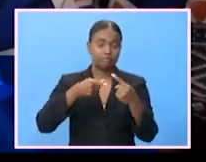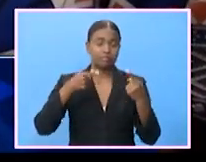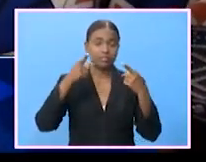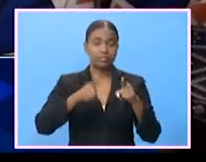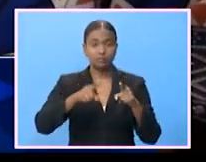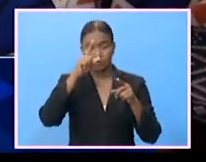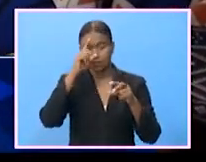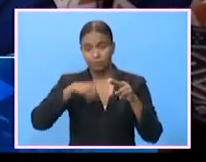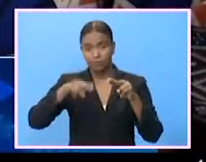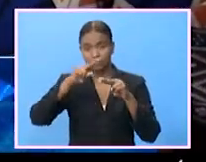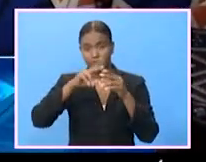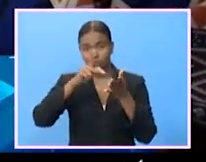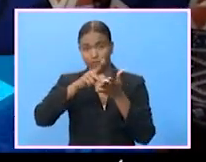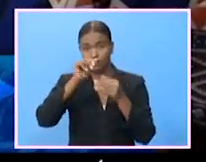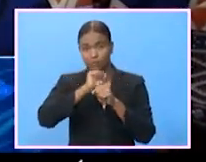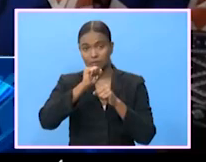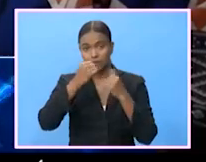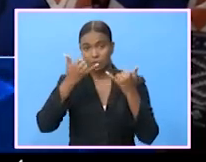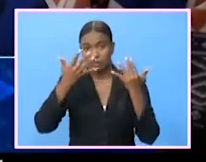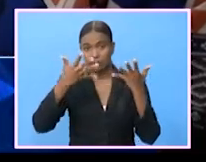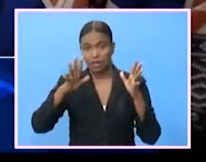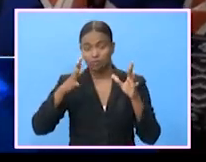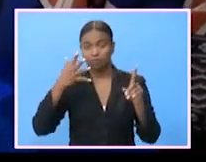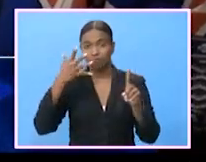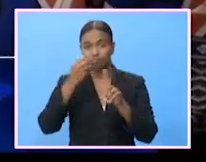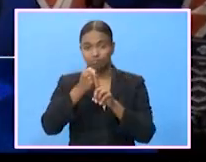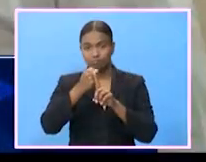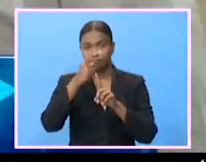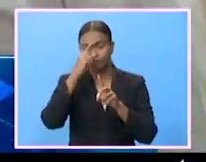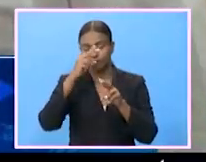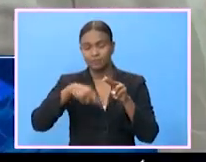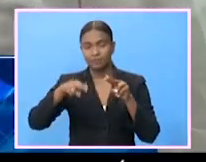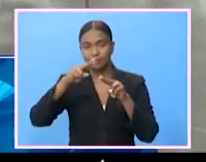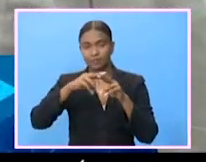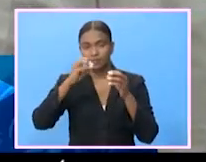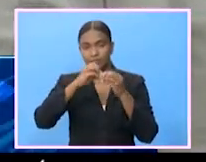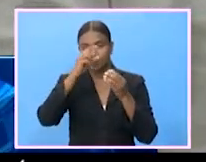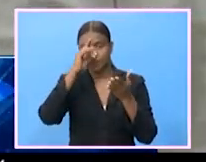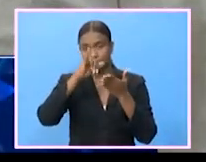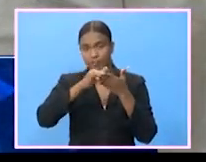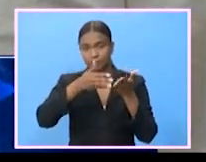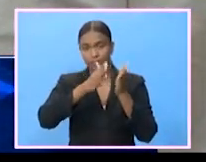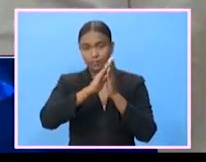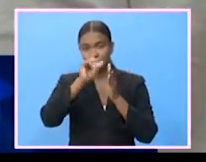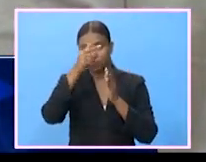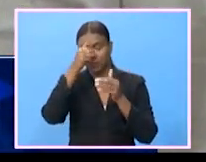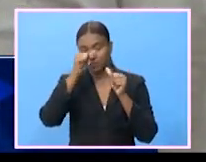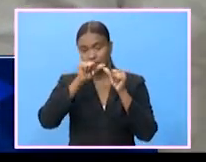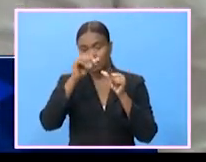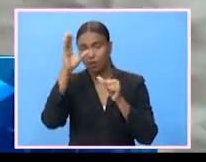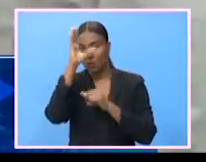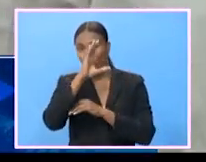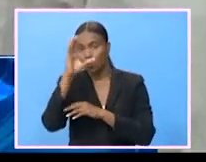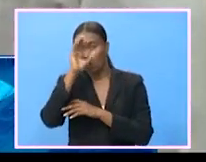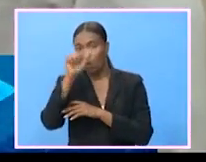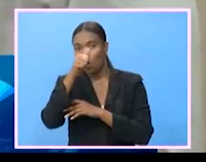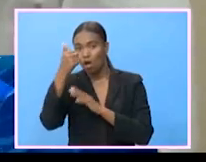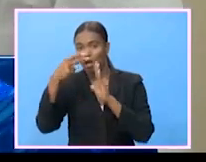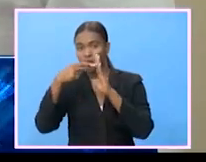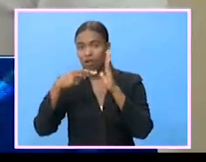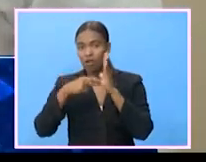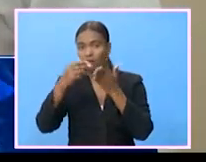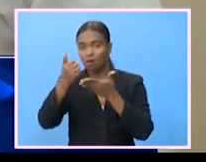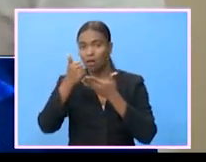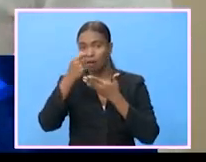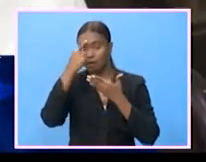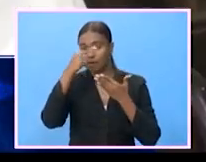la del aumento salarial, hoy en día se ven afectados por la inflación, por lo que pidió al gobierno seguir buscando otras medidas para que